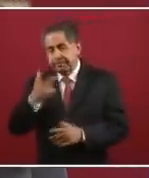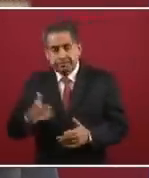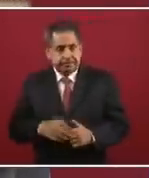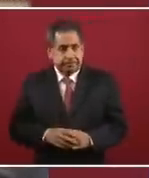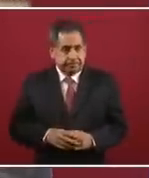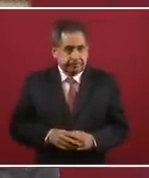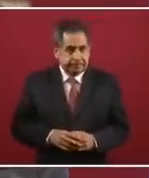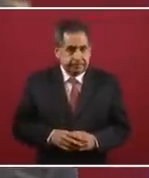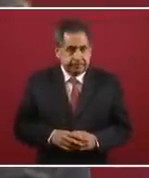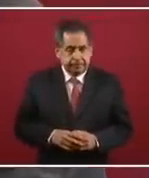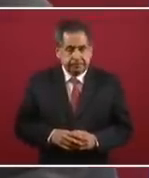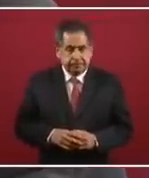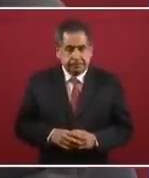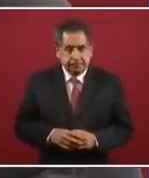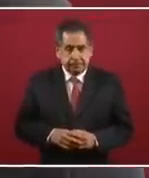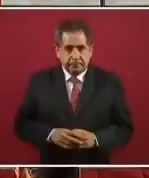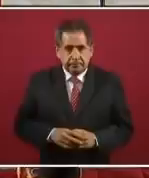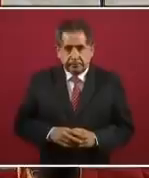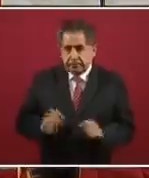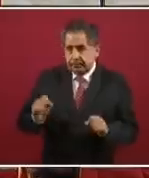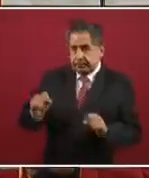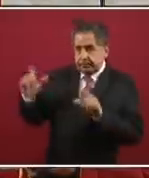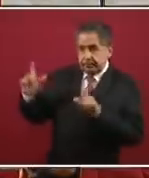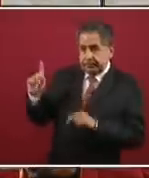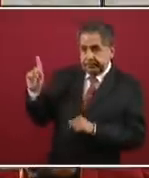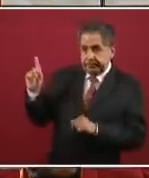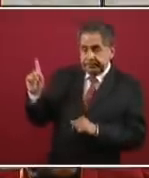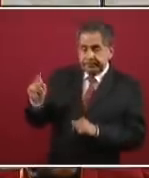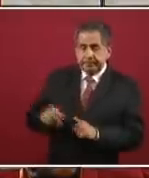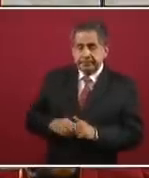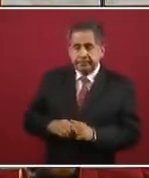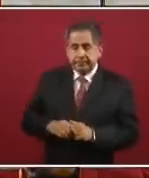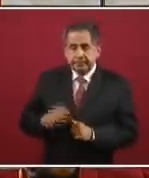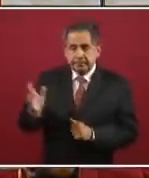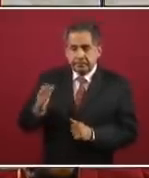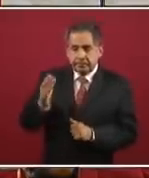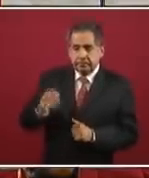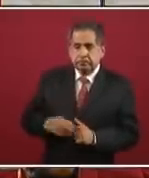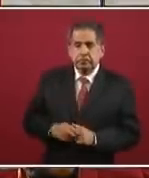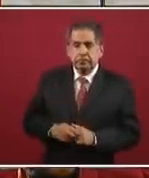Se hizo una revisión en esta gráfica, la que sigue, por favor,